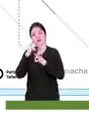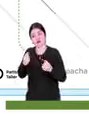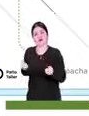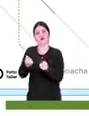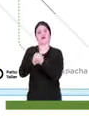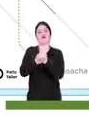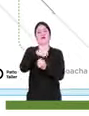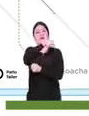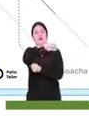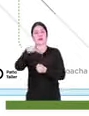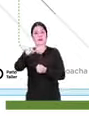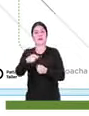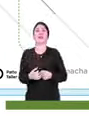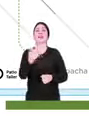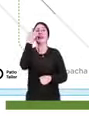habitantes,